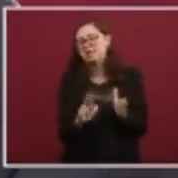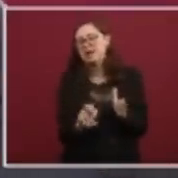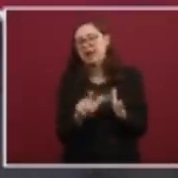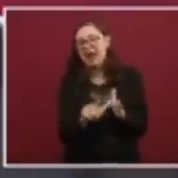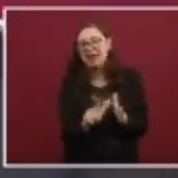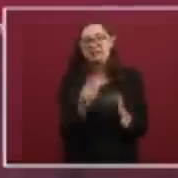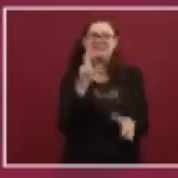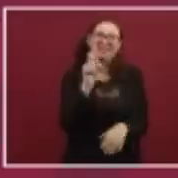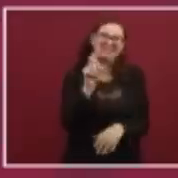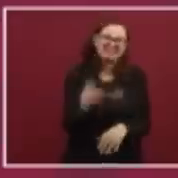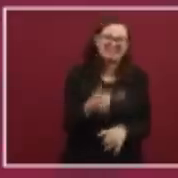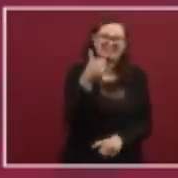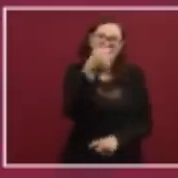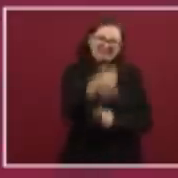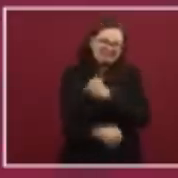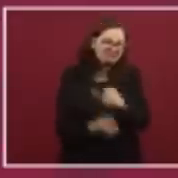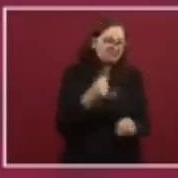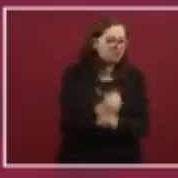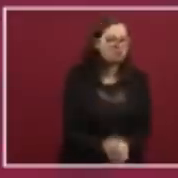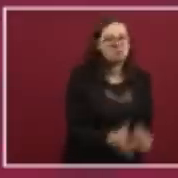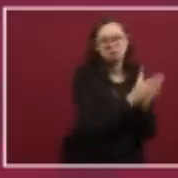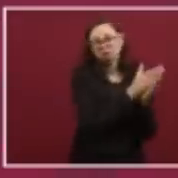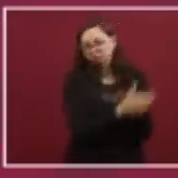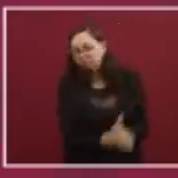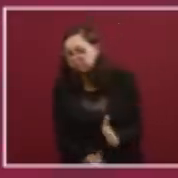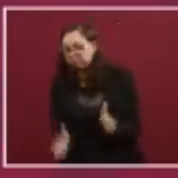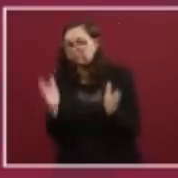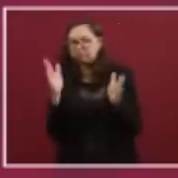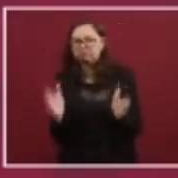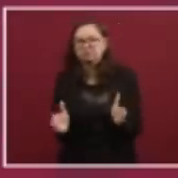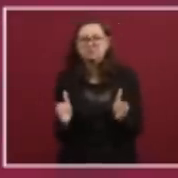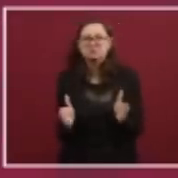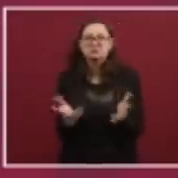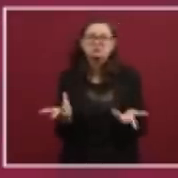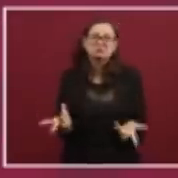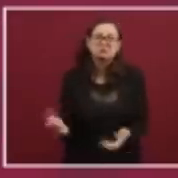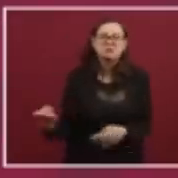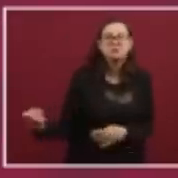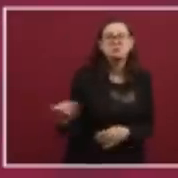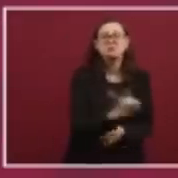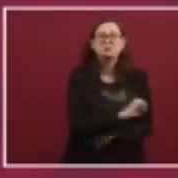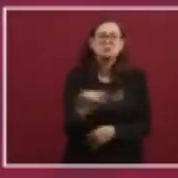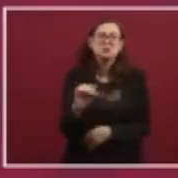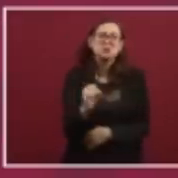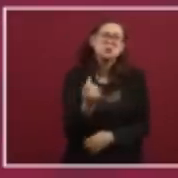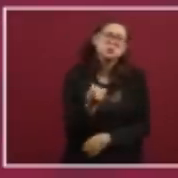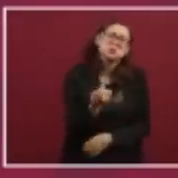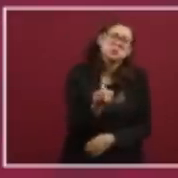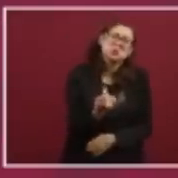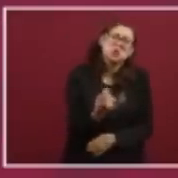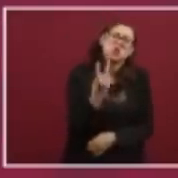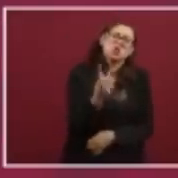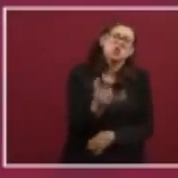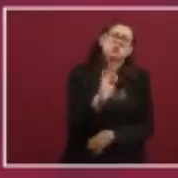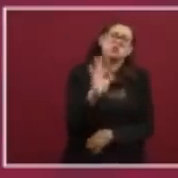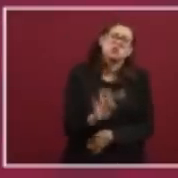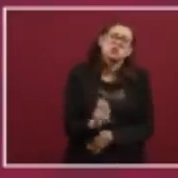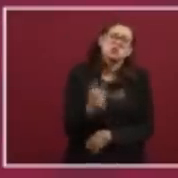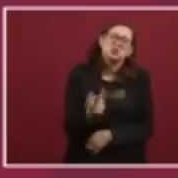de neoliberalismo, creció la economía al 2%.